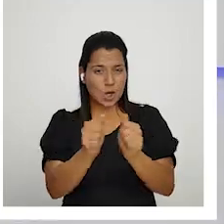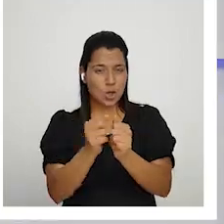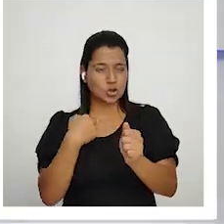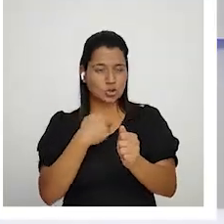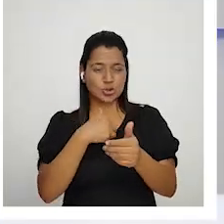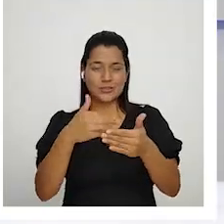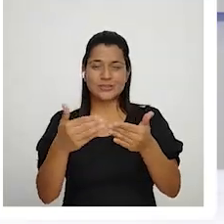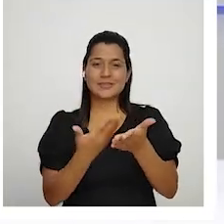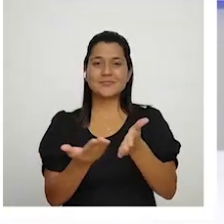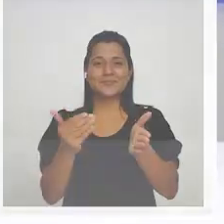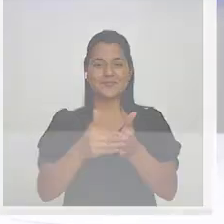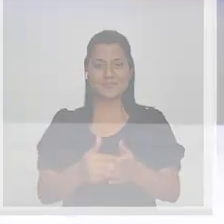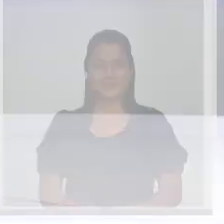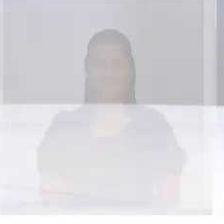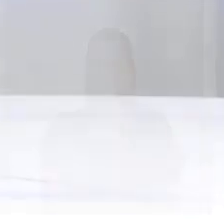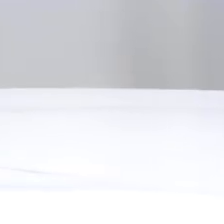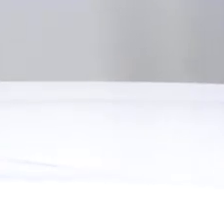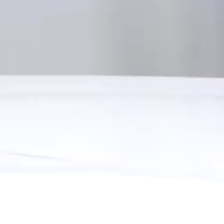venimos.